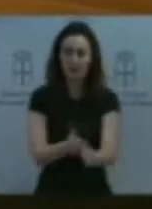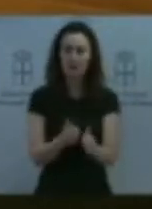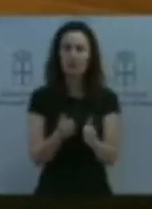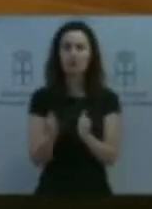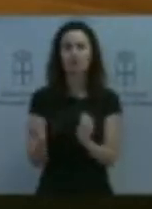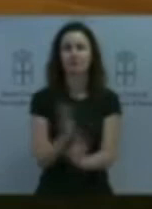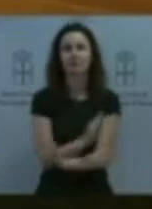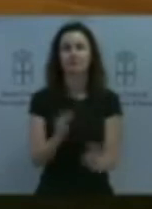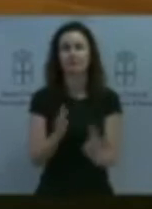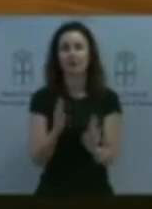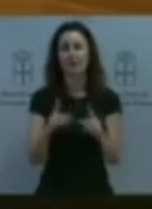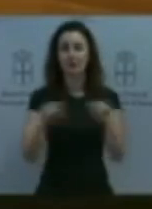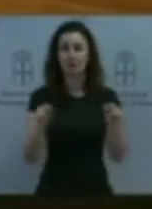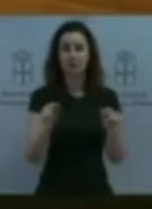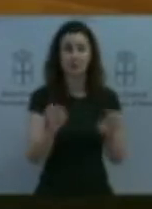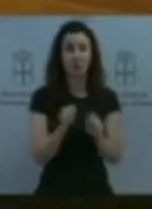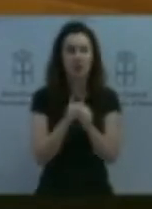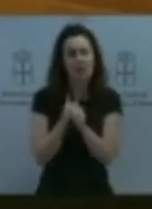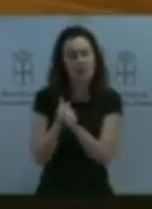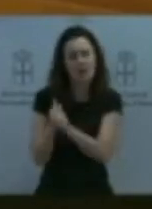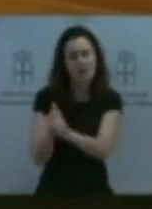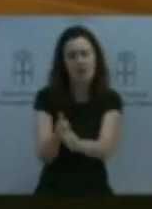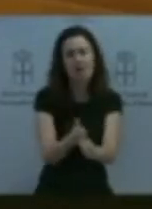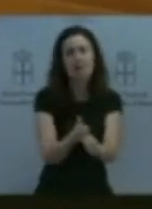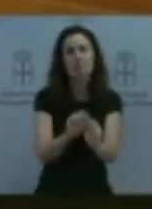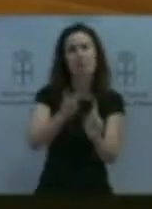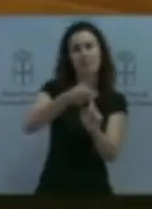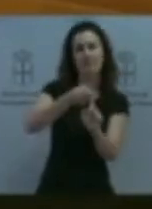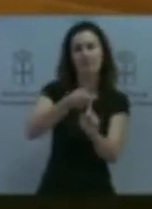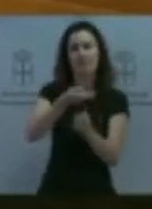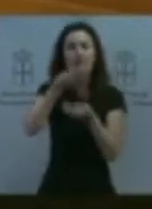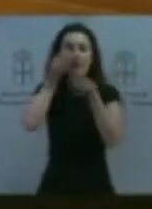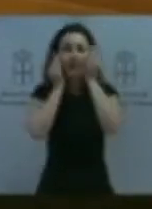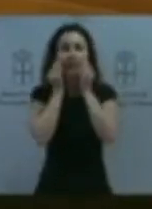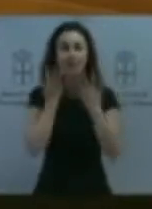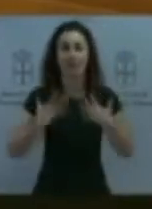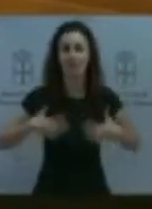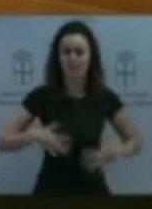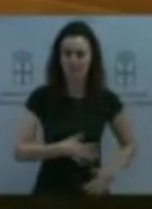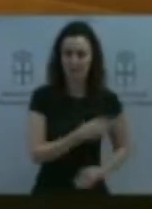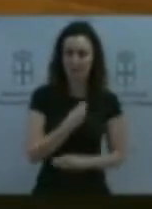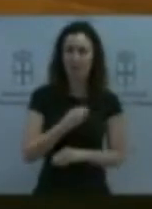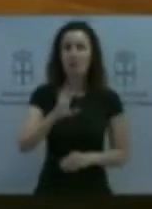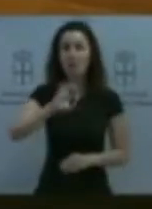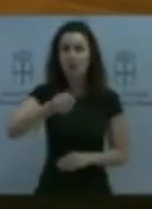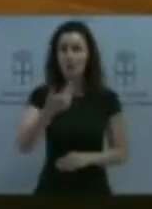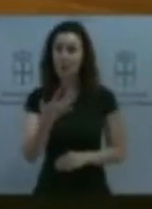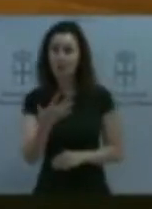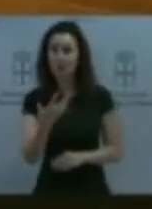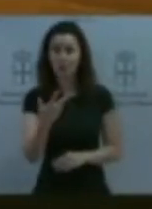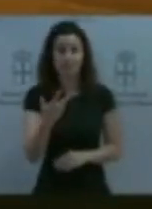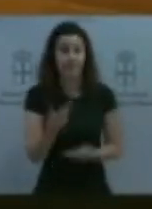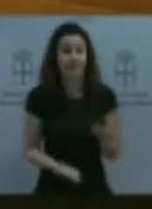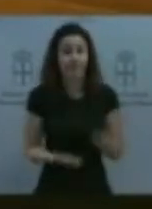No es tan difícil. Una crema para el cuerpo que lleva 0,5 kilogramos, que son 0,5 kilogramos de